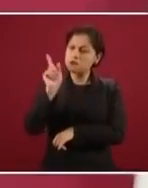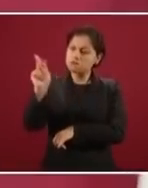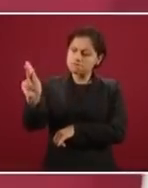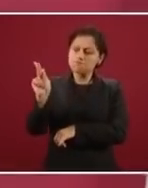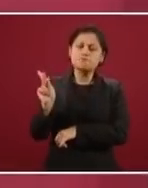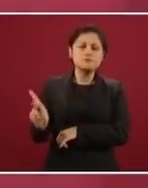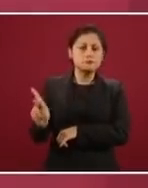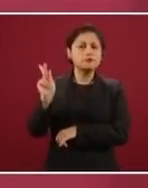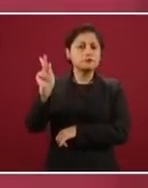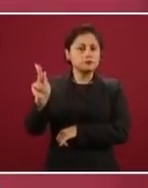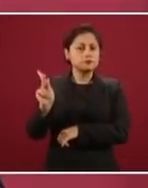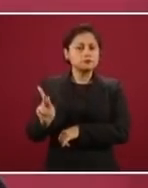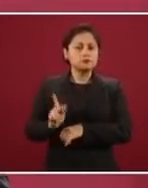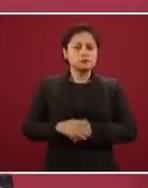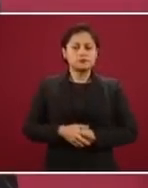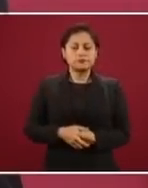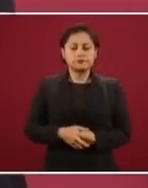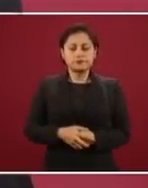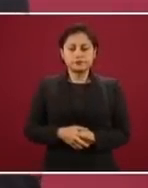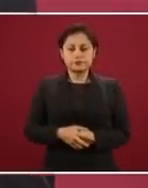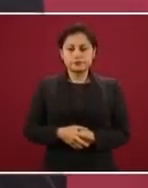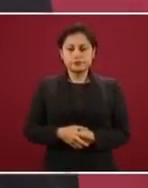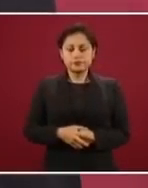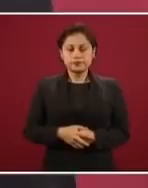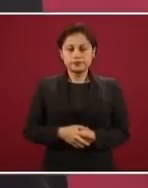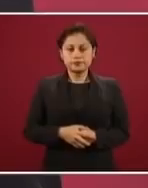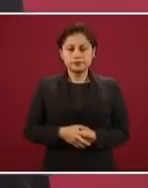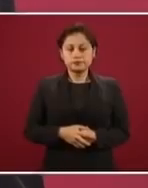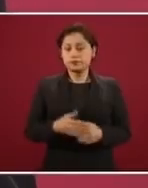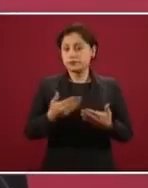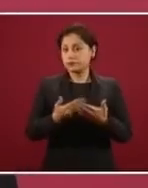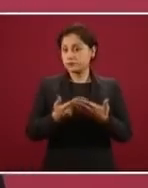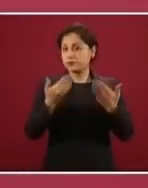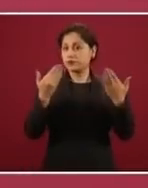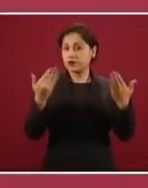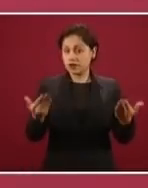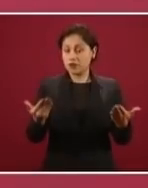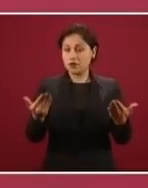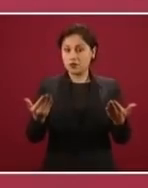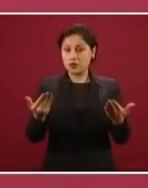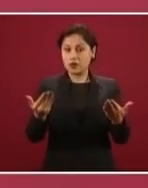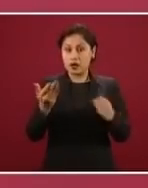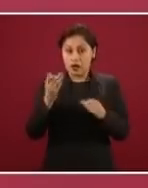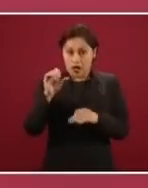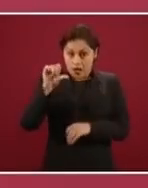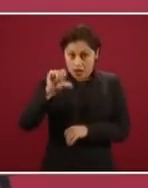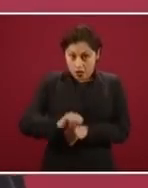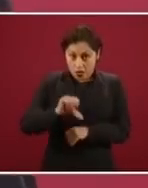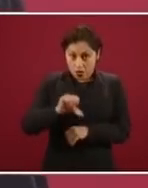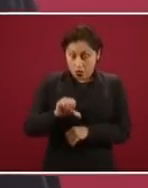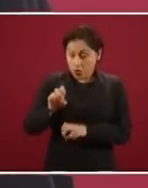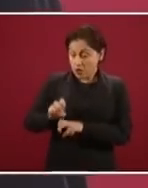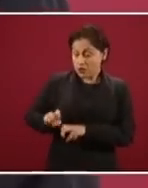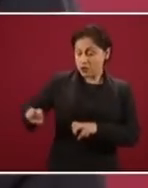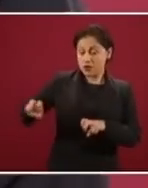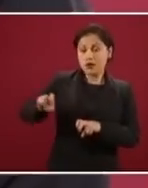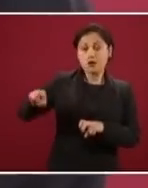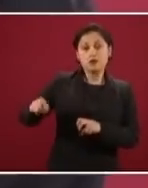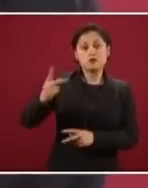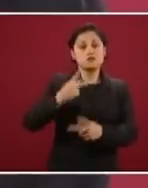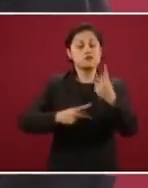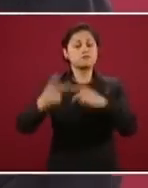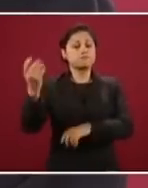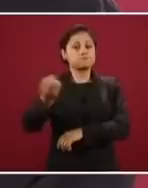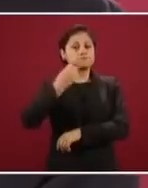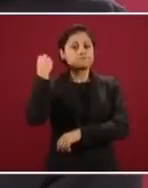en esta ocasión se va a exponer en qué consiste este convenio con